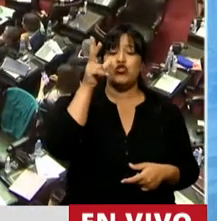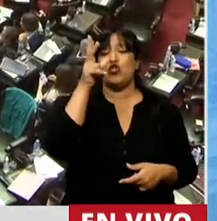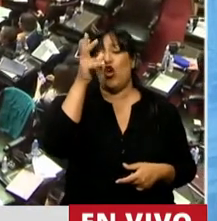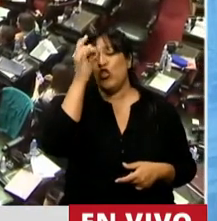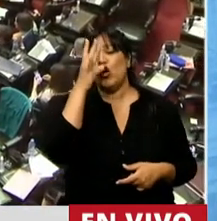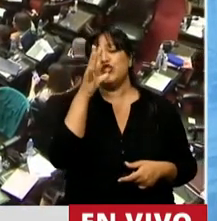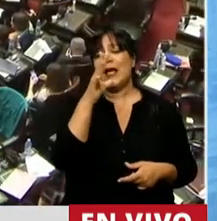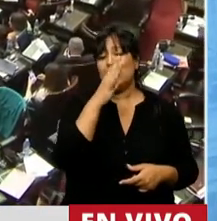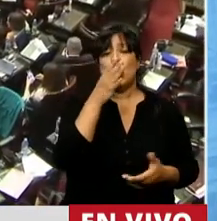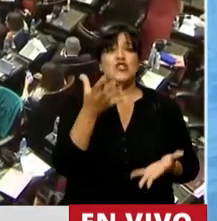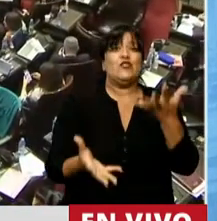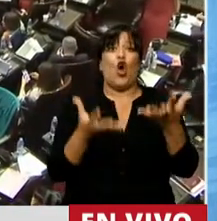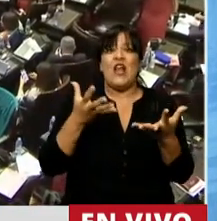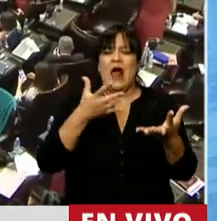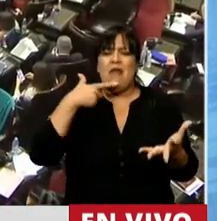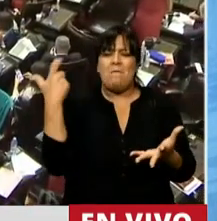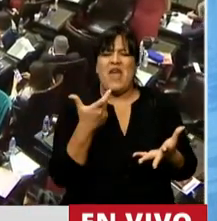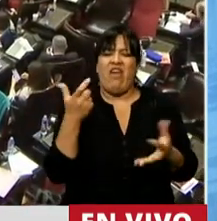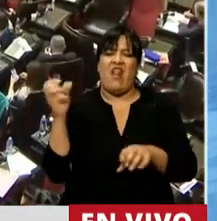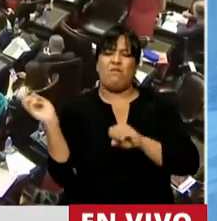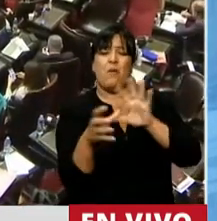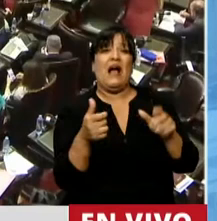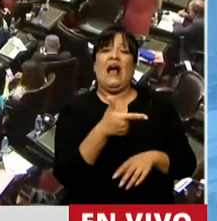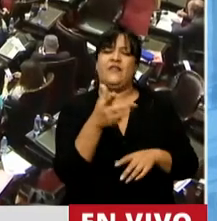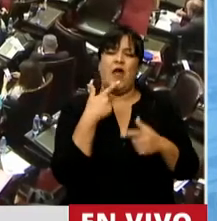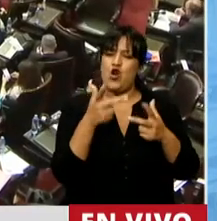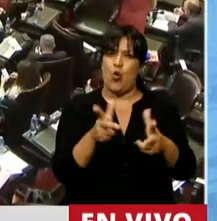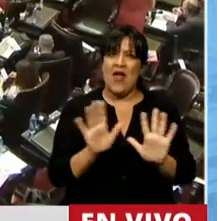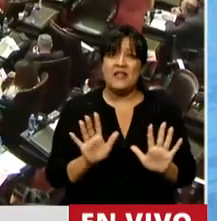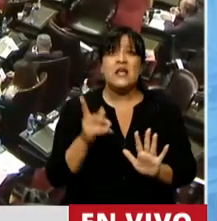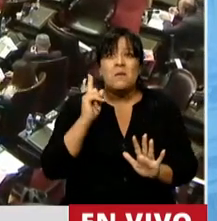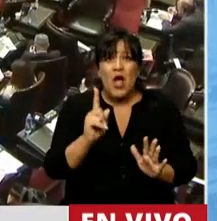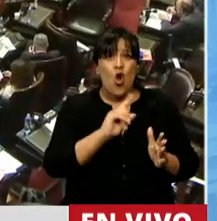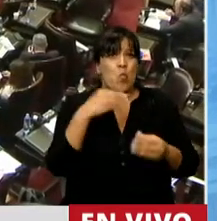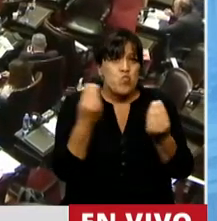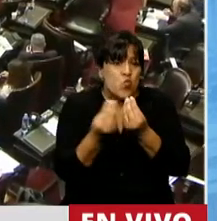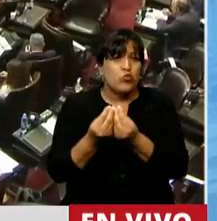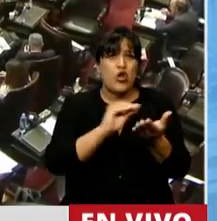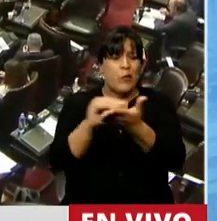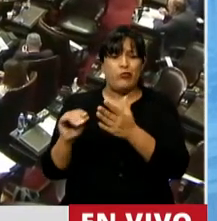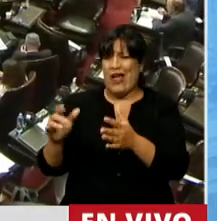14, así no hay ninguna expresión. Varias toneladas de piedra. Y muchos diputados